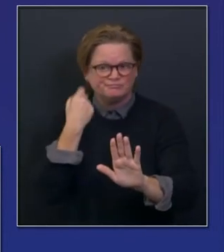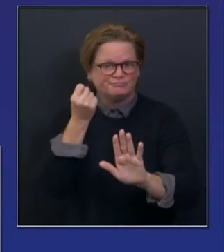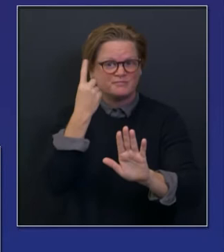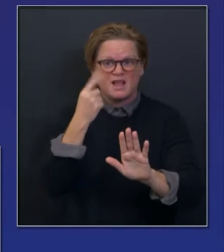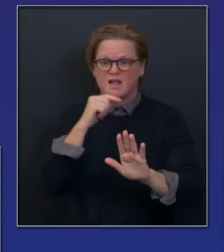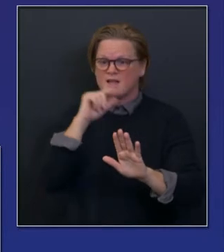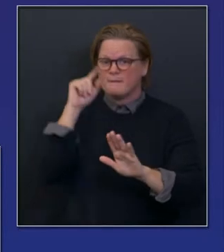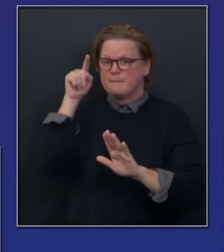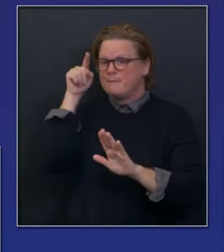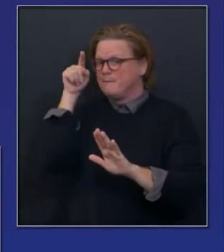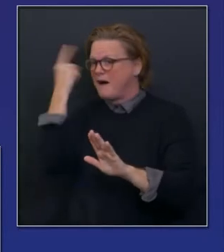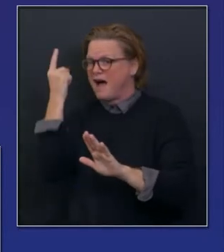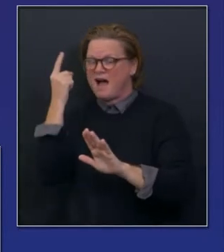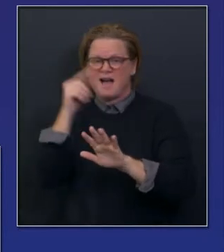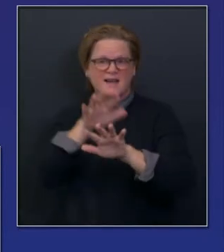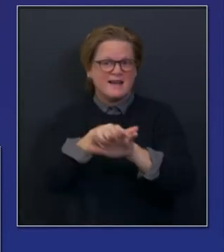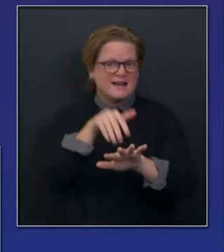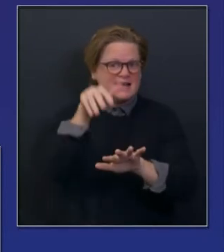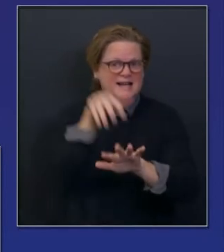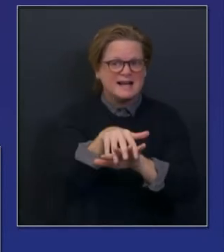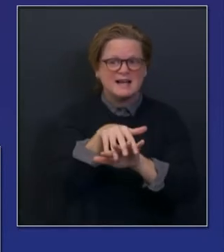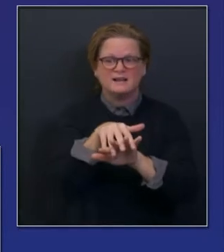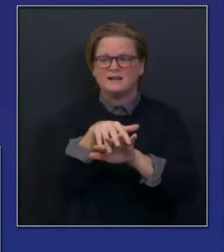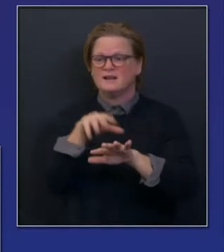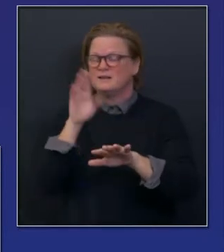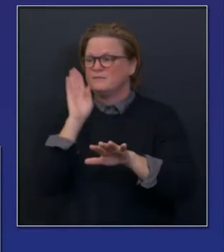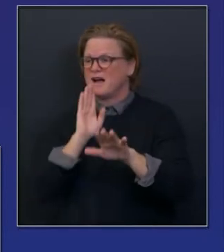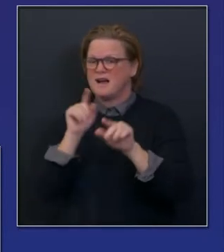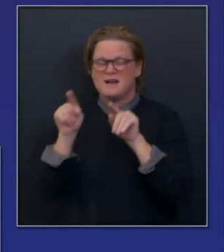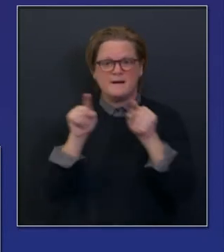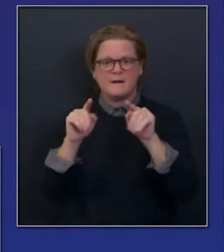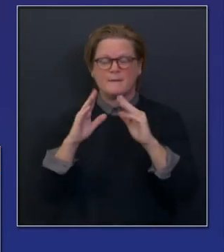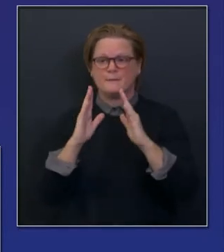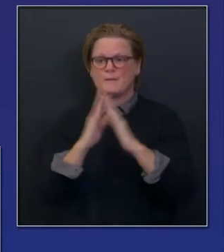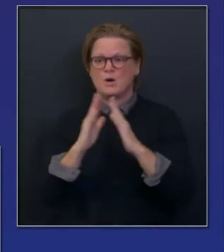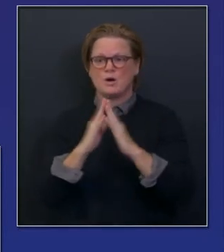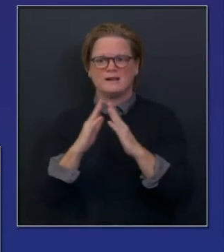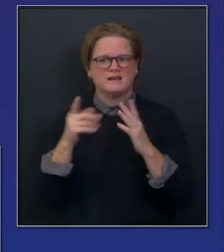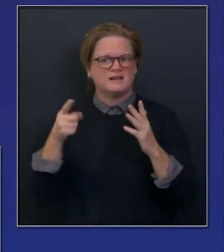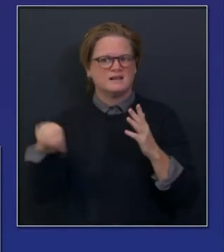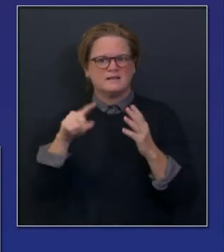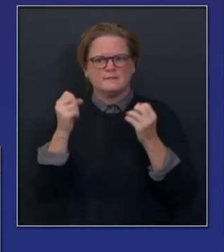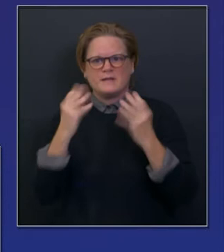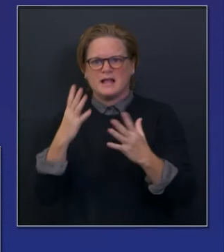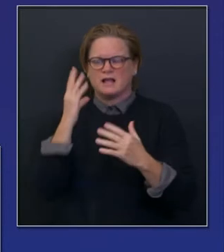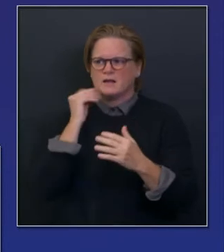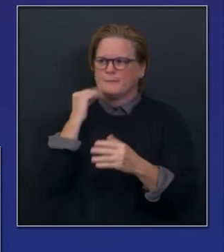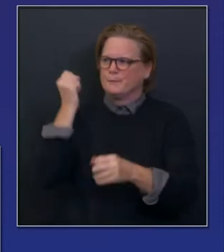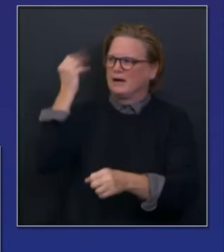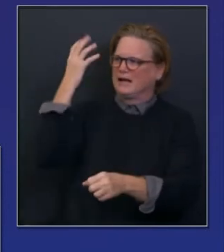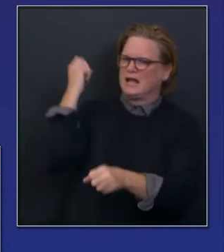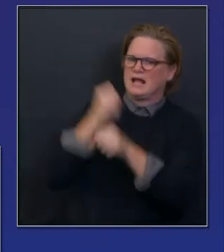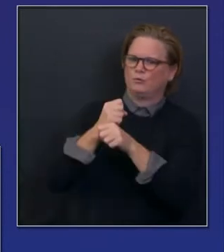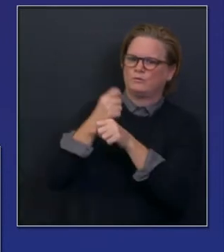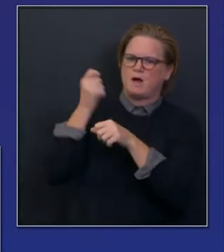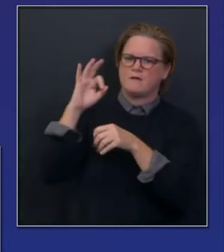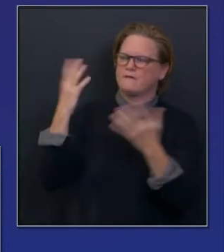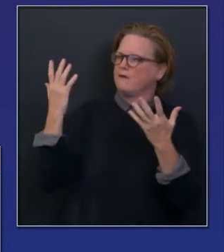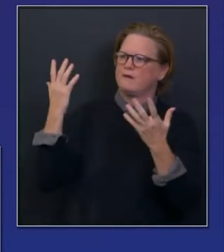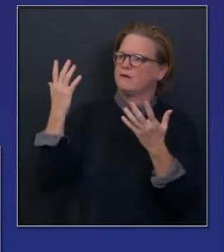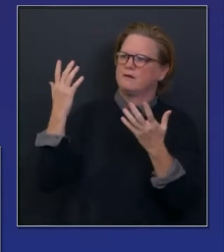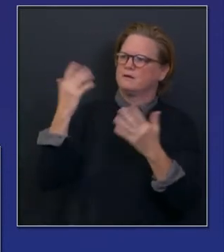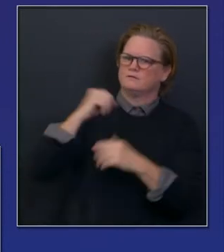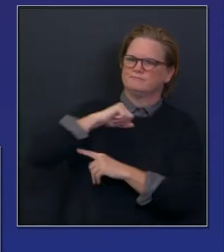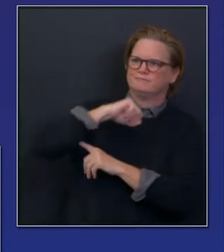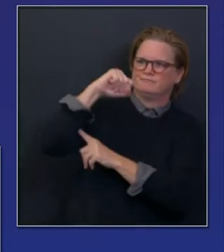en el pasado, en la comunidad afroamericana, la experiencia difundida en algunos casos de generación a